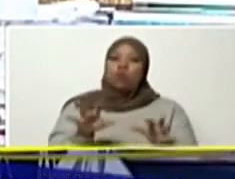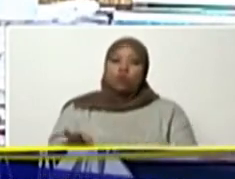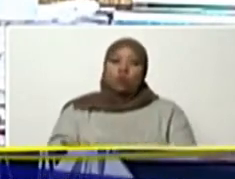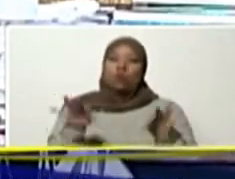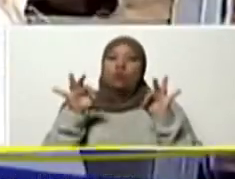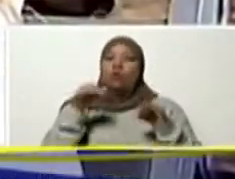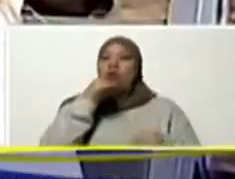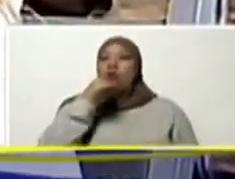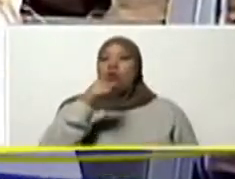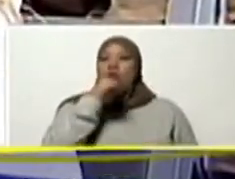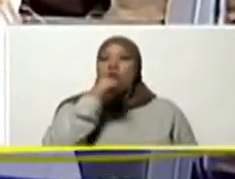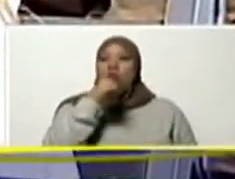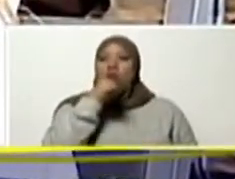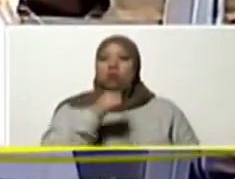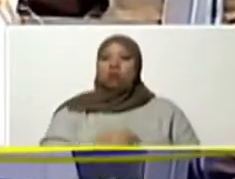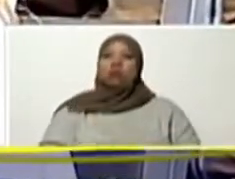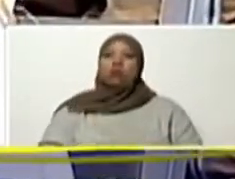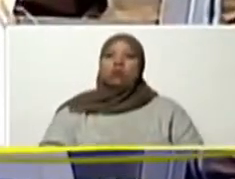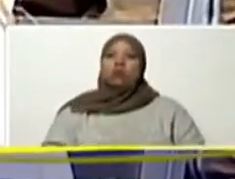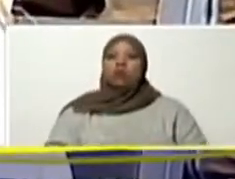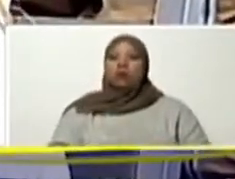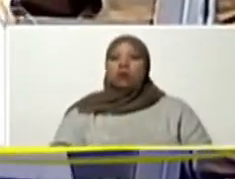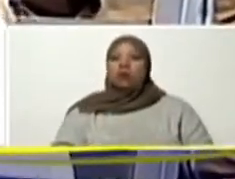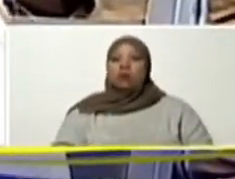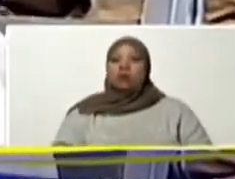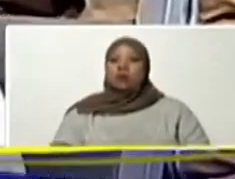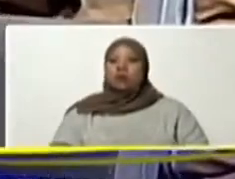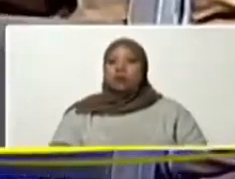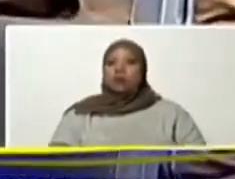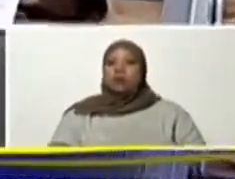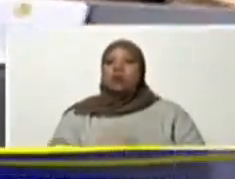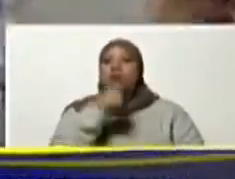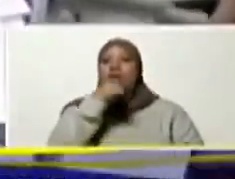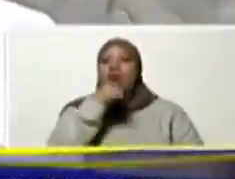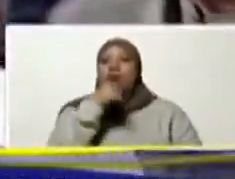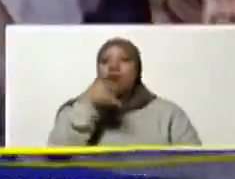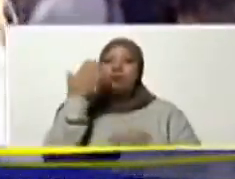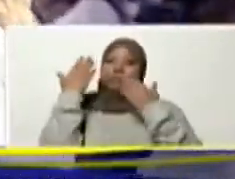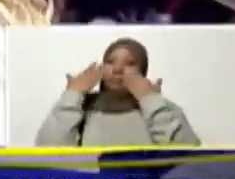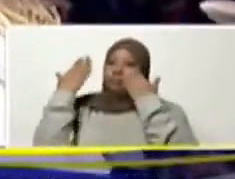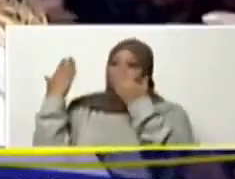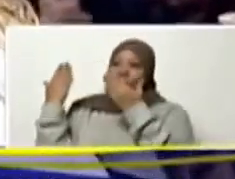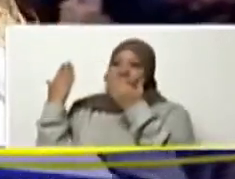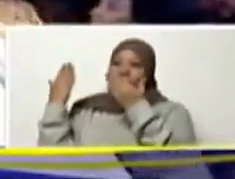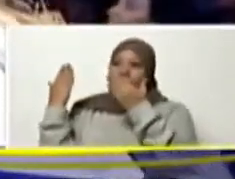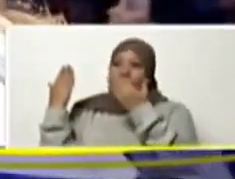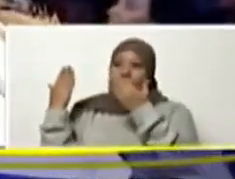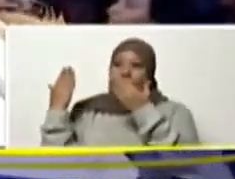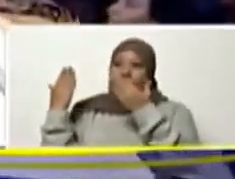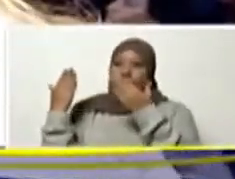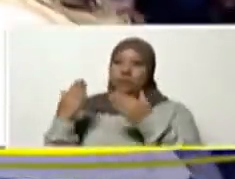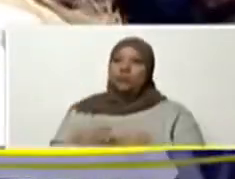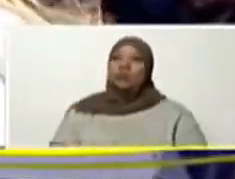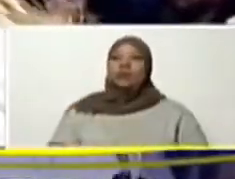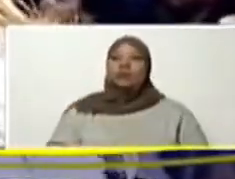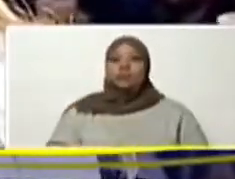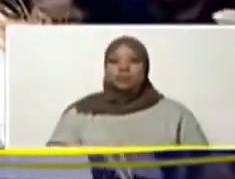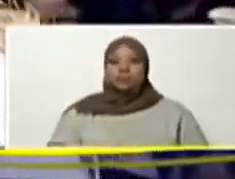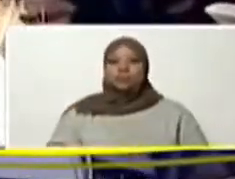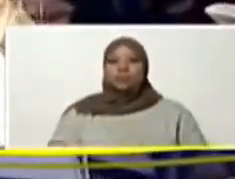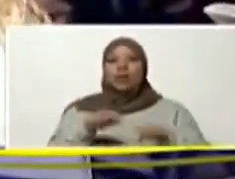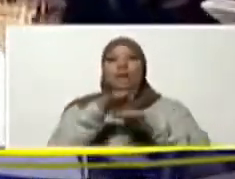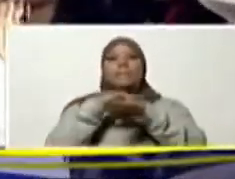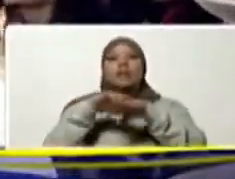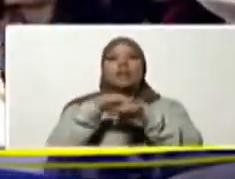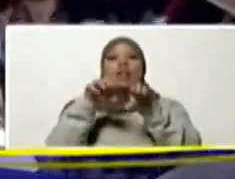tiene que ver con la ministra de Educación, Yelitza Santaella, la maestra mayor, que todavía usa tapabocas,